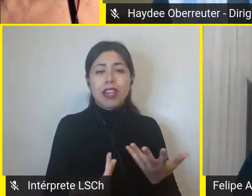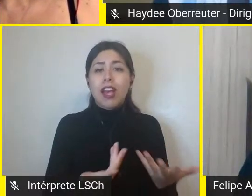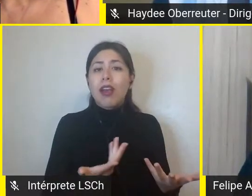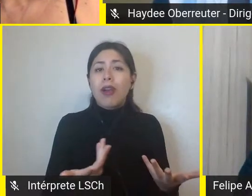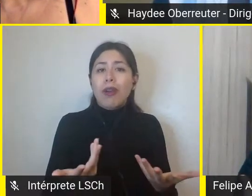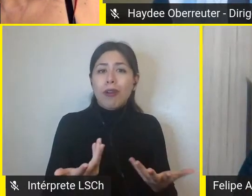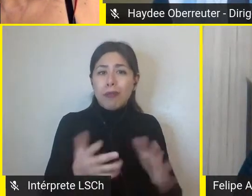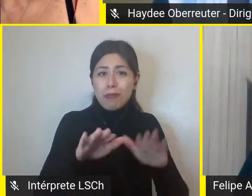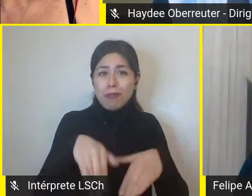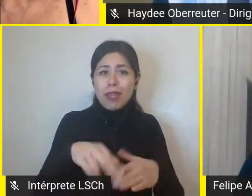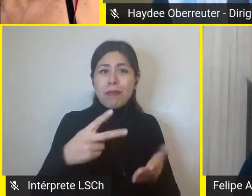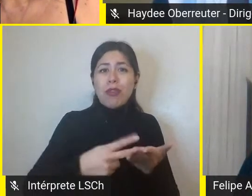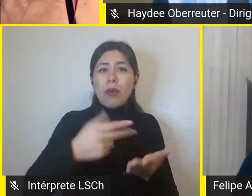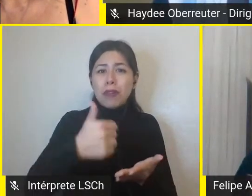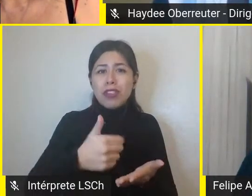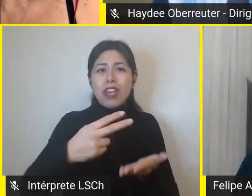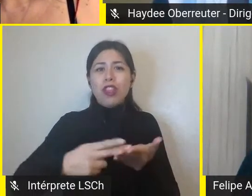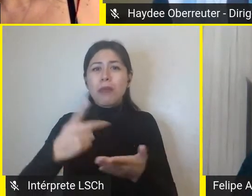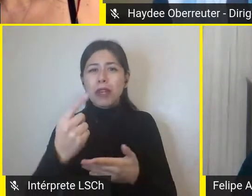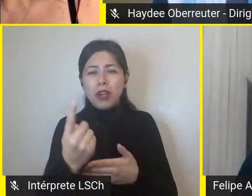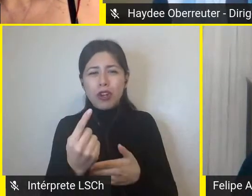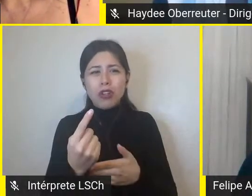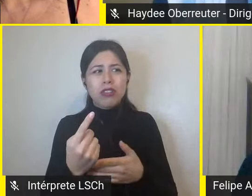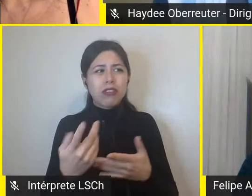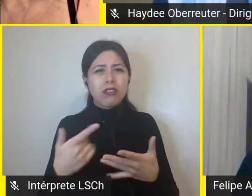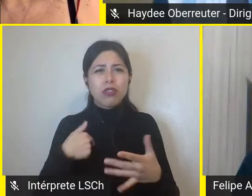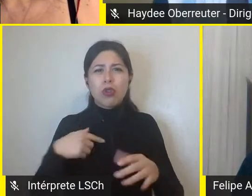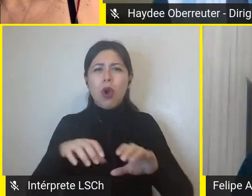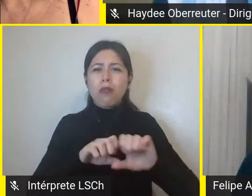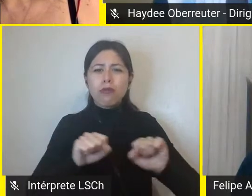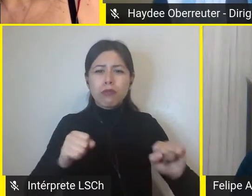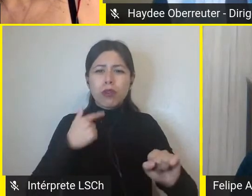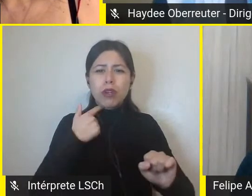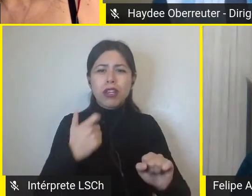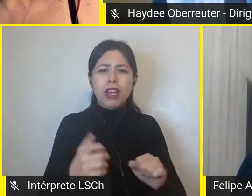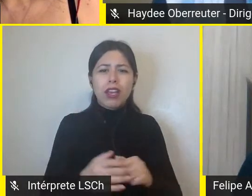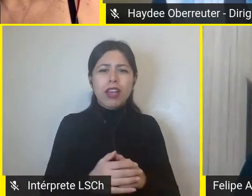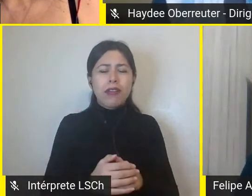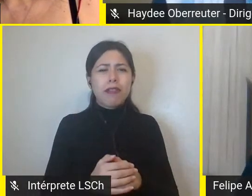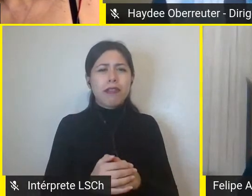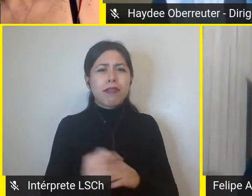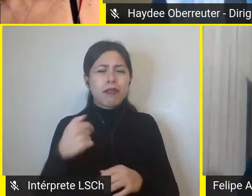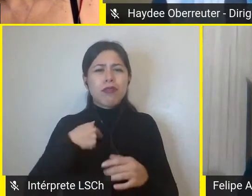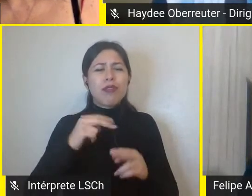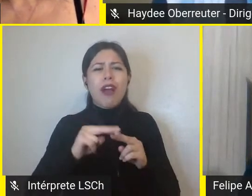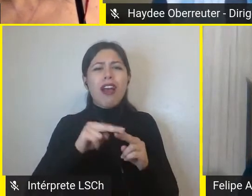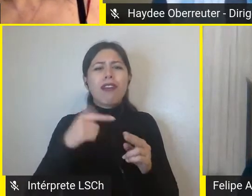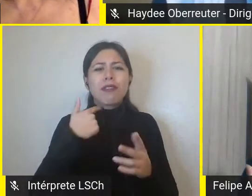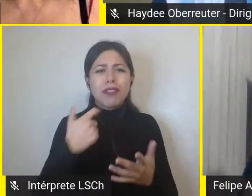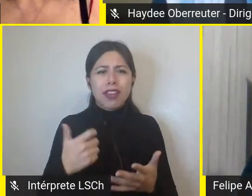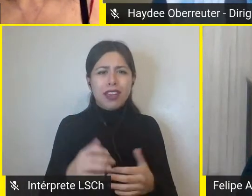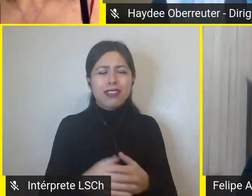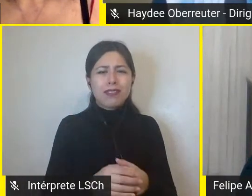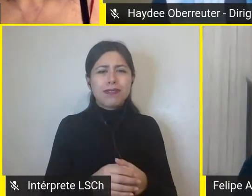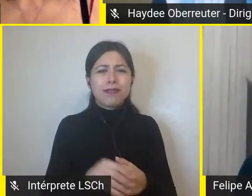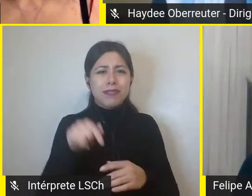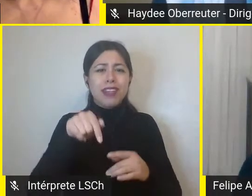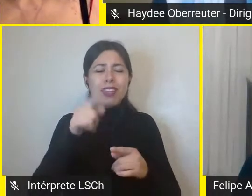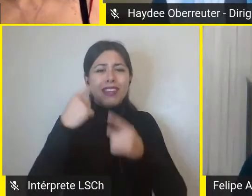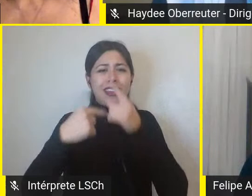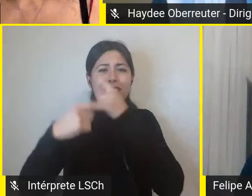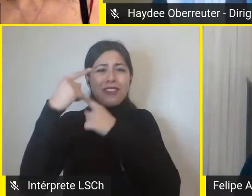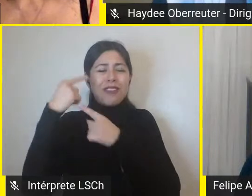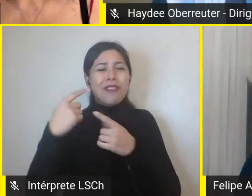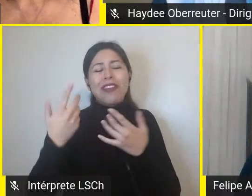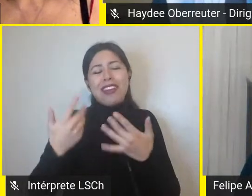es como, ¿en qué me comprometo yo? ¿Qué hago yo frente a lo que está ocurriendo? Y esta es un poco la historia que ya hemos venido hablando con la idea respecto